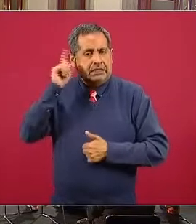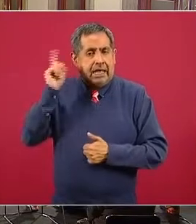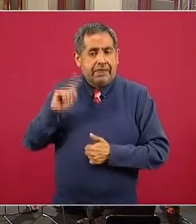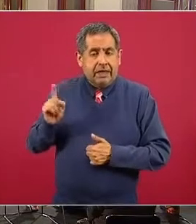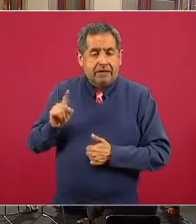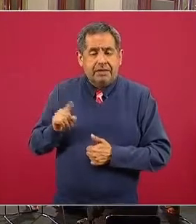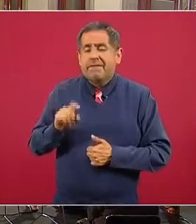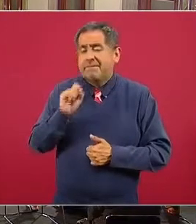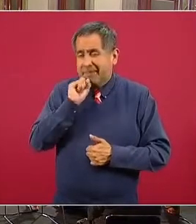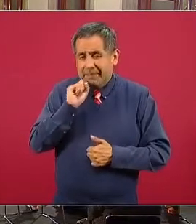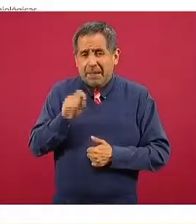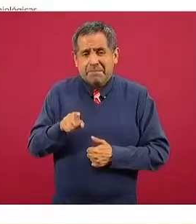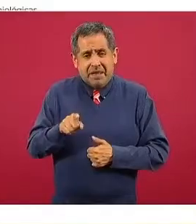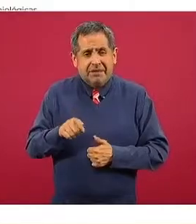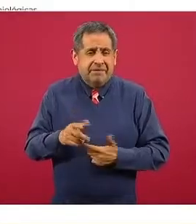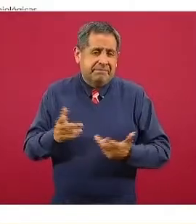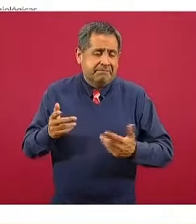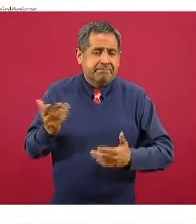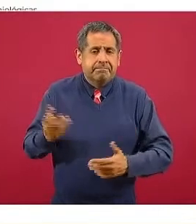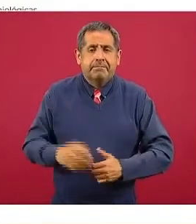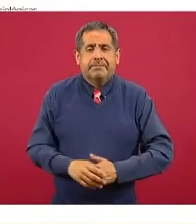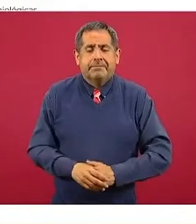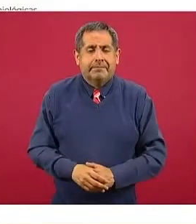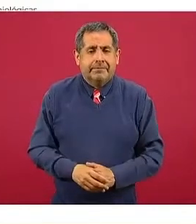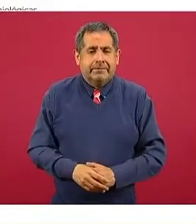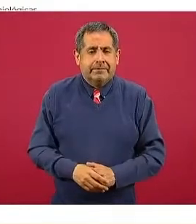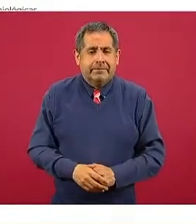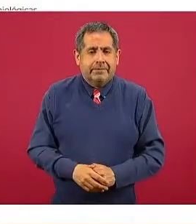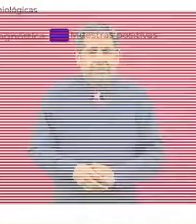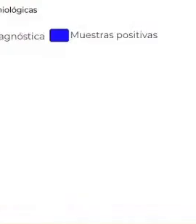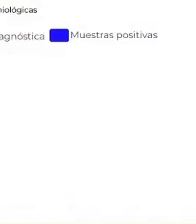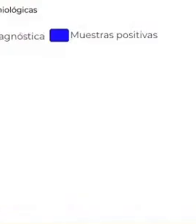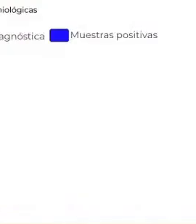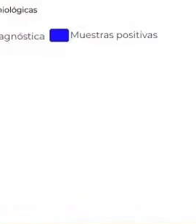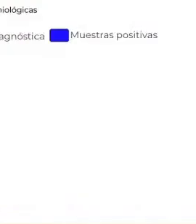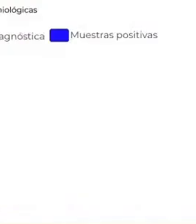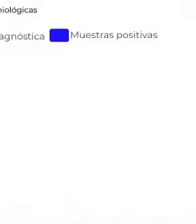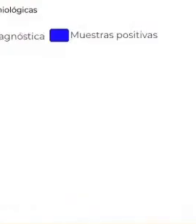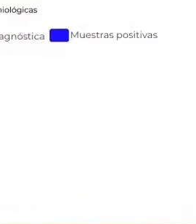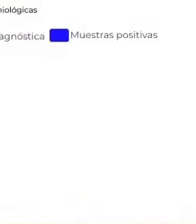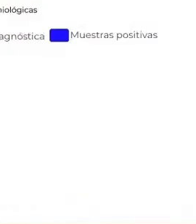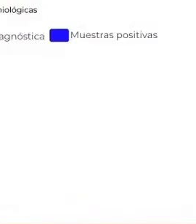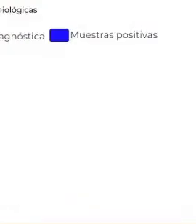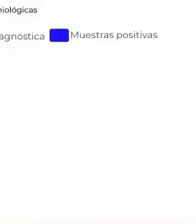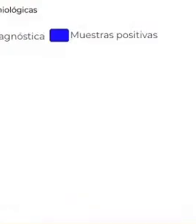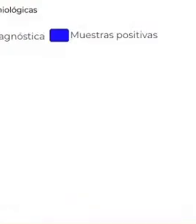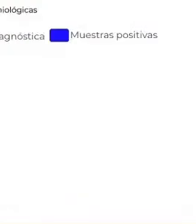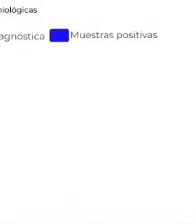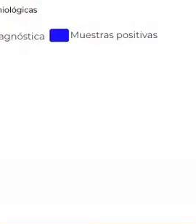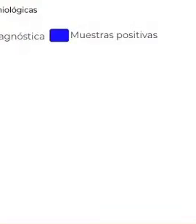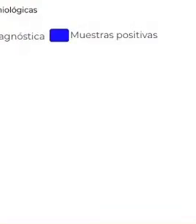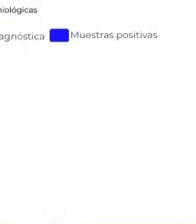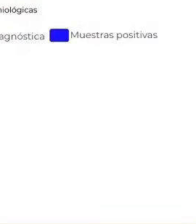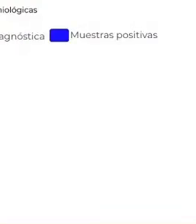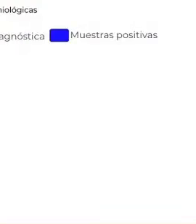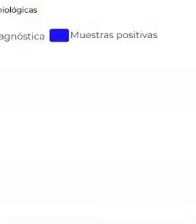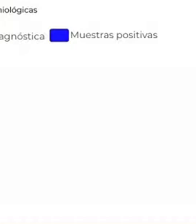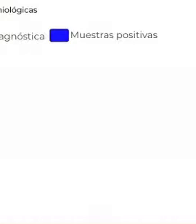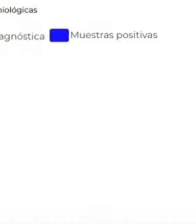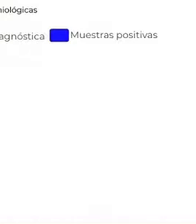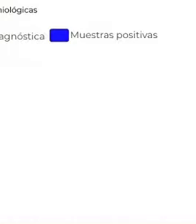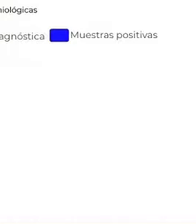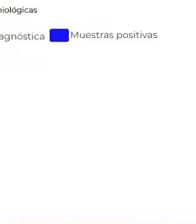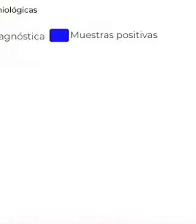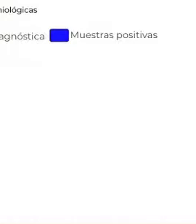Zacatecas, también su indicador de casos estimados con un incremento importante en la semana 40, prácticamente lograba el